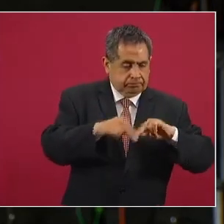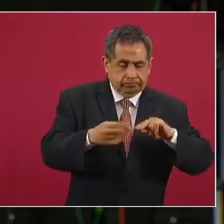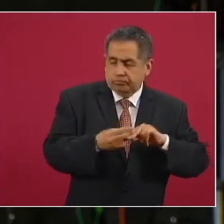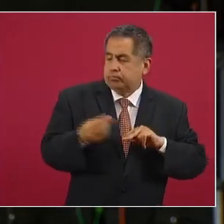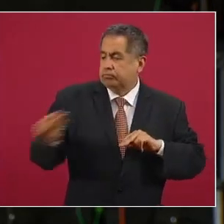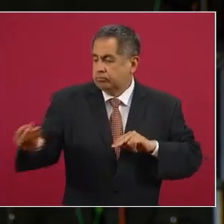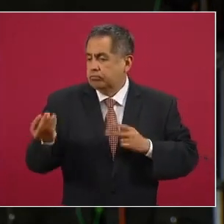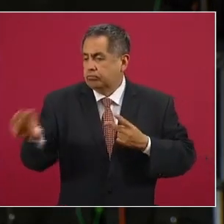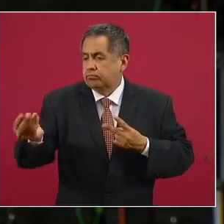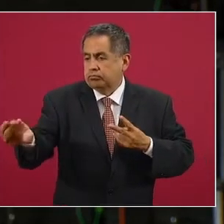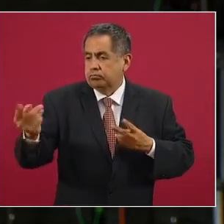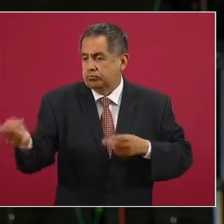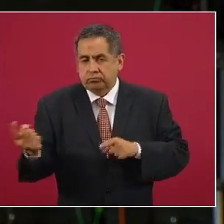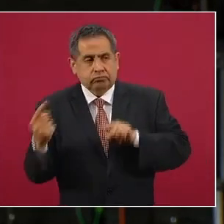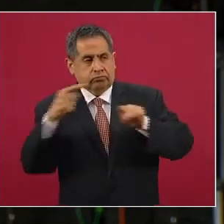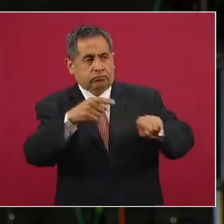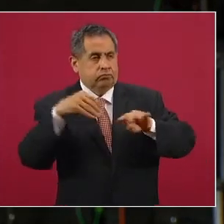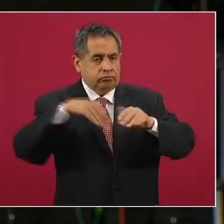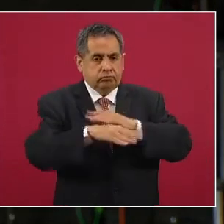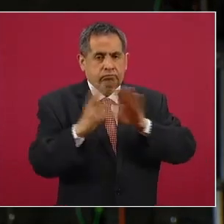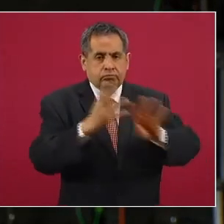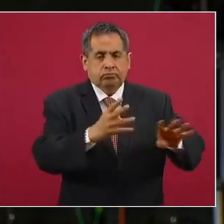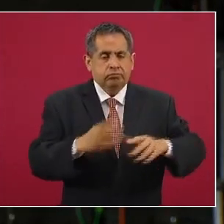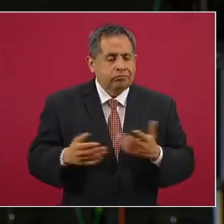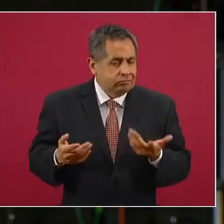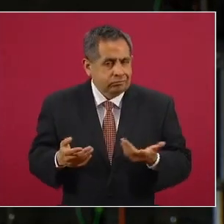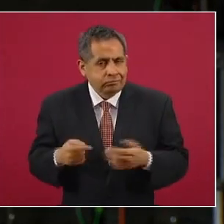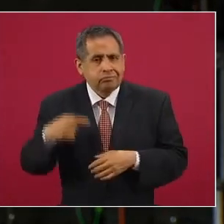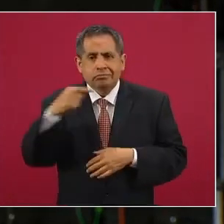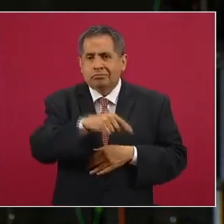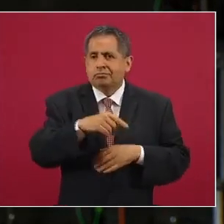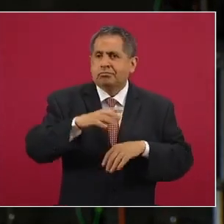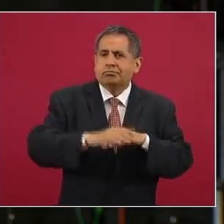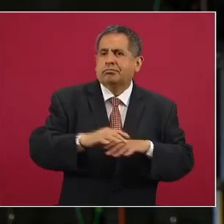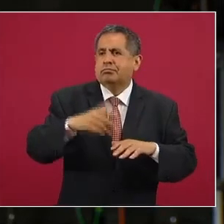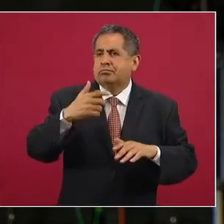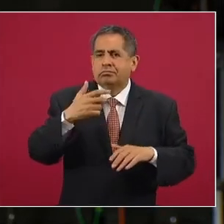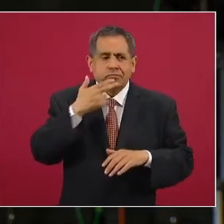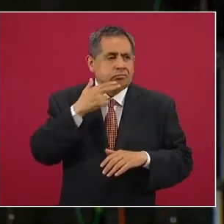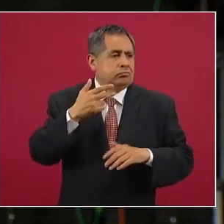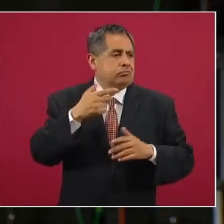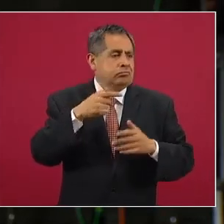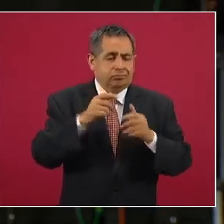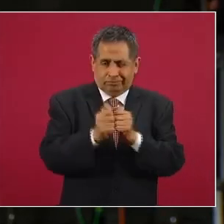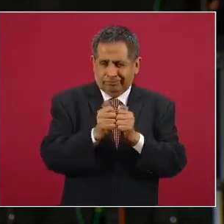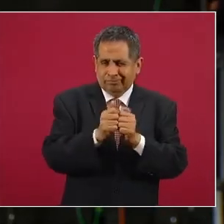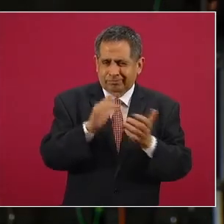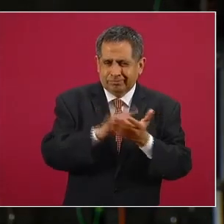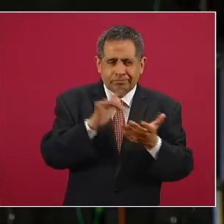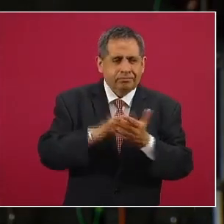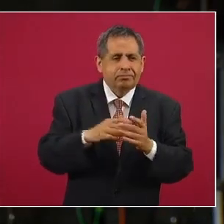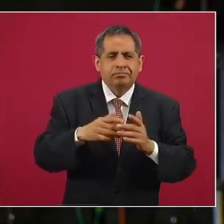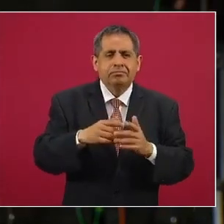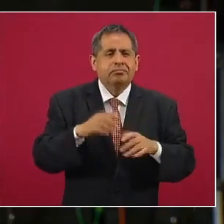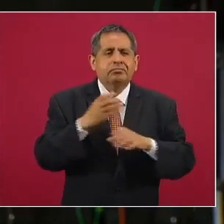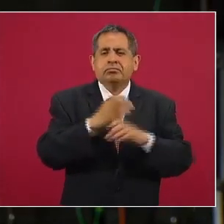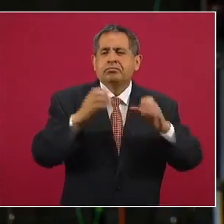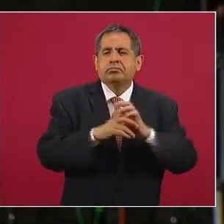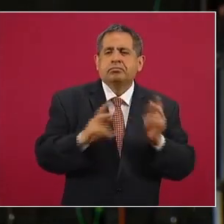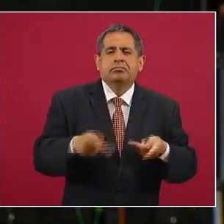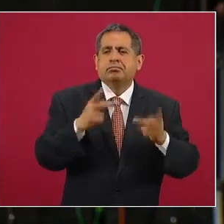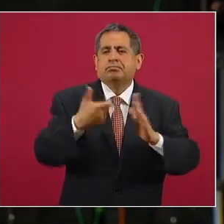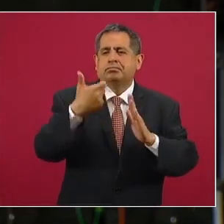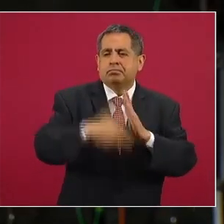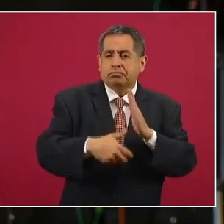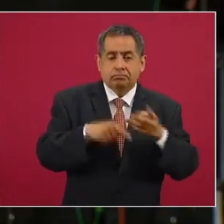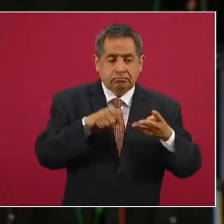o cualquier ciudadano desde baratijas, muebles usados, refrigeradores, lavadoras y, claro, las citas